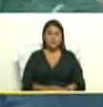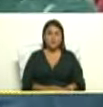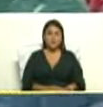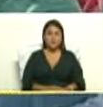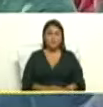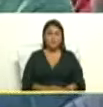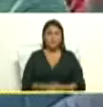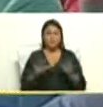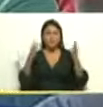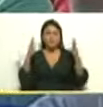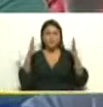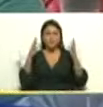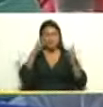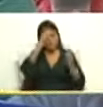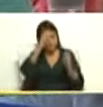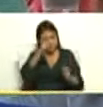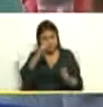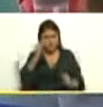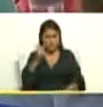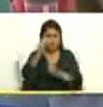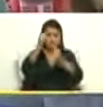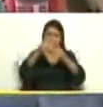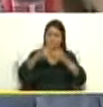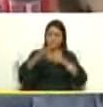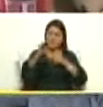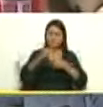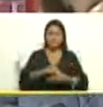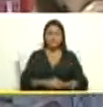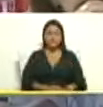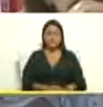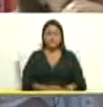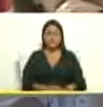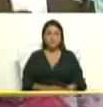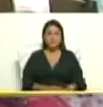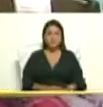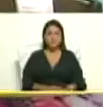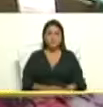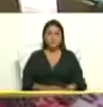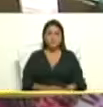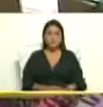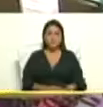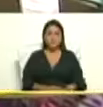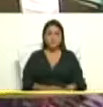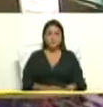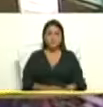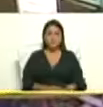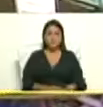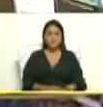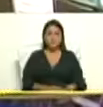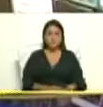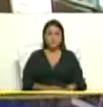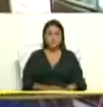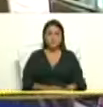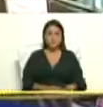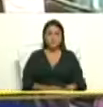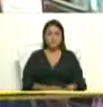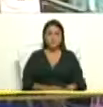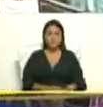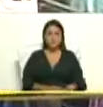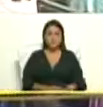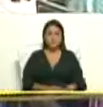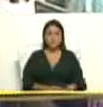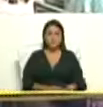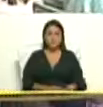desaparecidos honor y gloria a Esta generación que nos dio la luz cuando